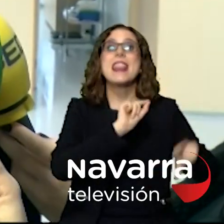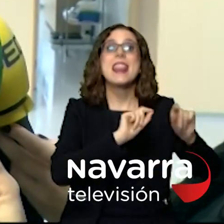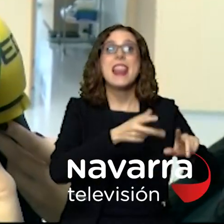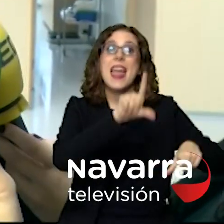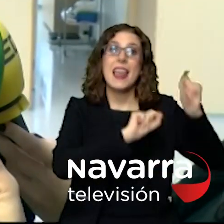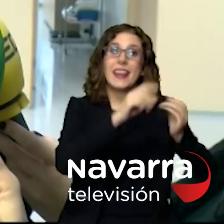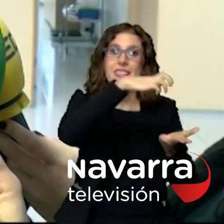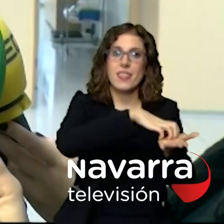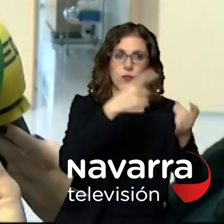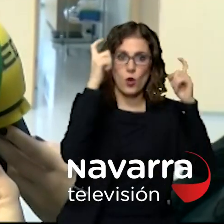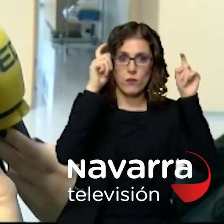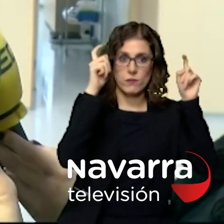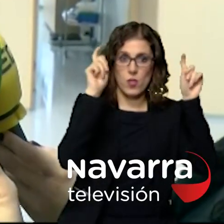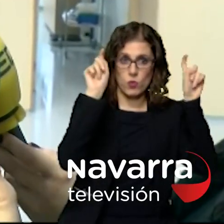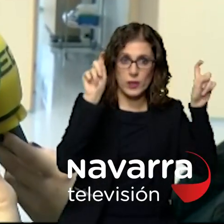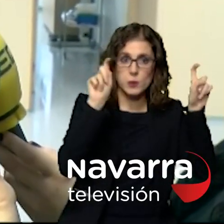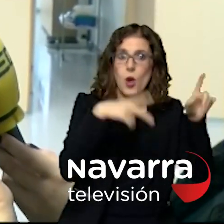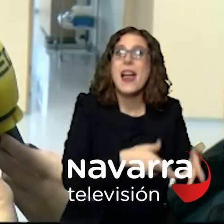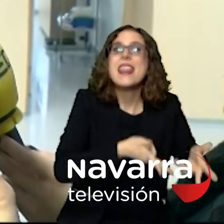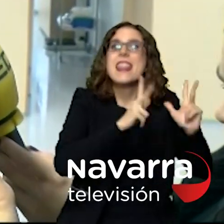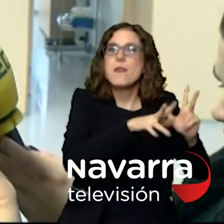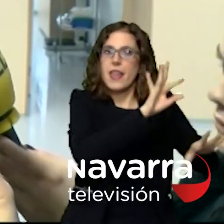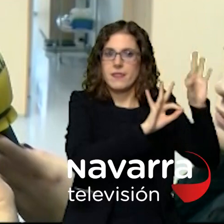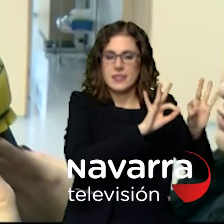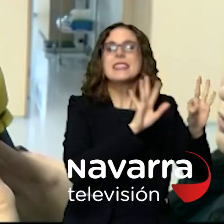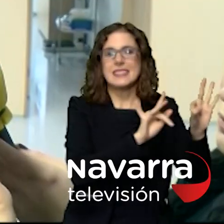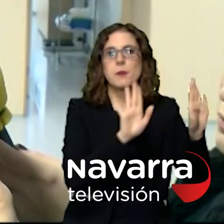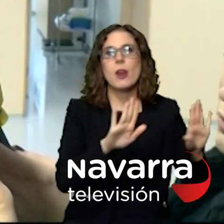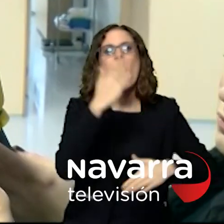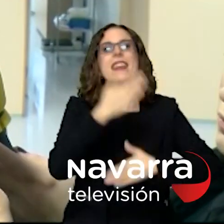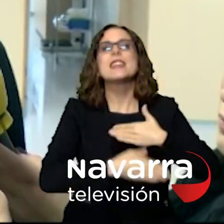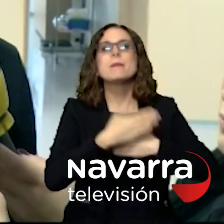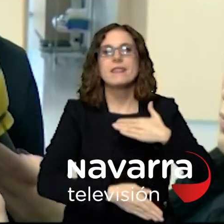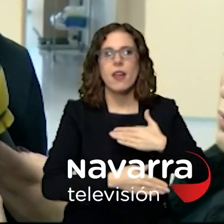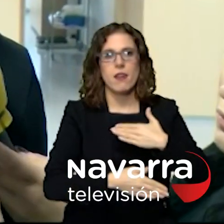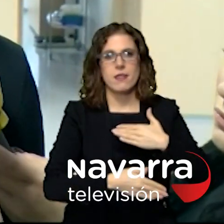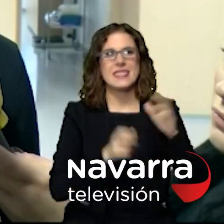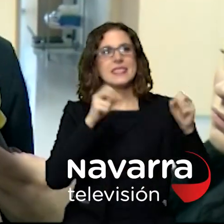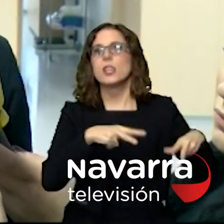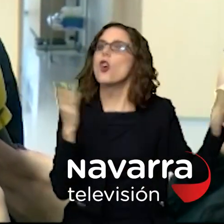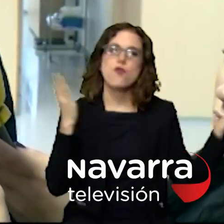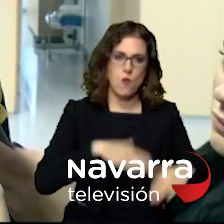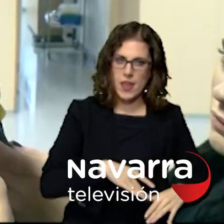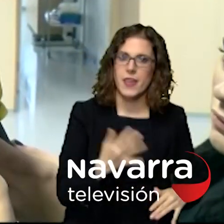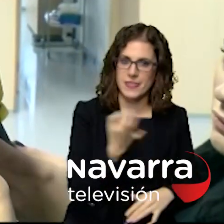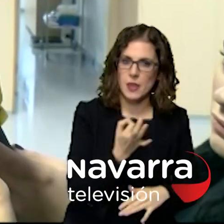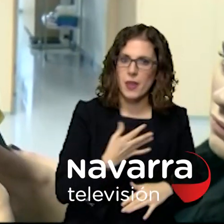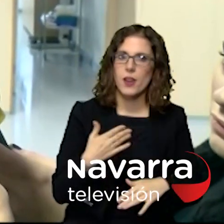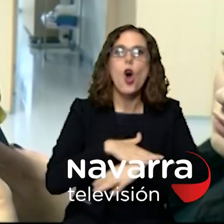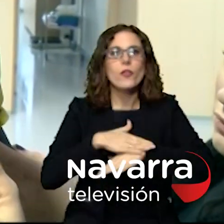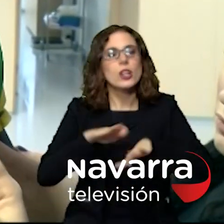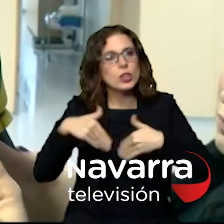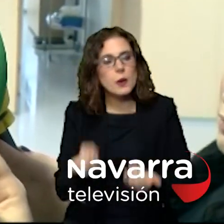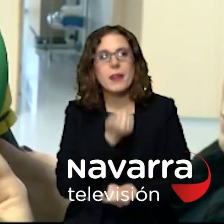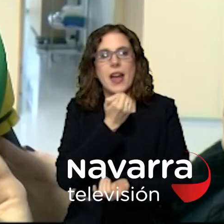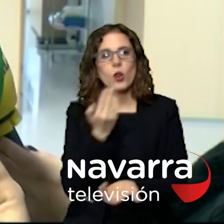ese concepto jurídicamente no es ilimitado y que la administración tiene una responsabilidad o una corresponsabilidad en la programación general de la enseñanza, en el diseño